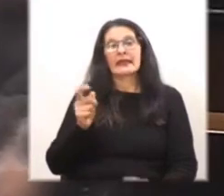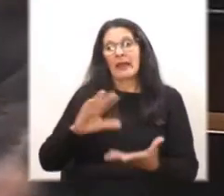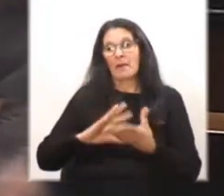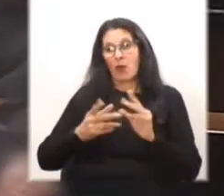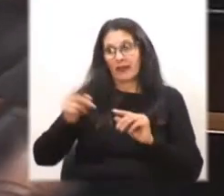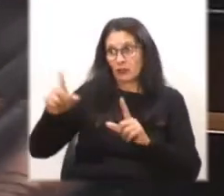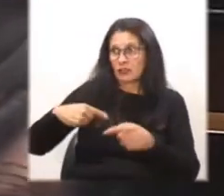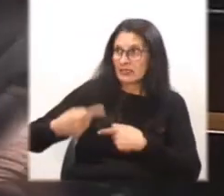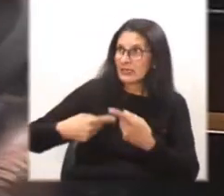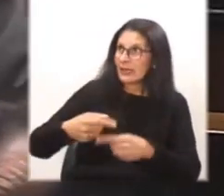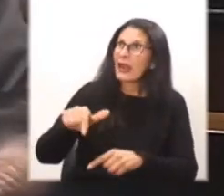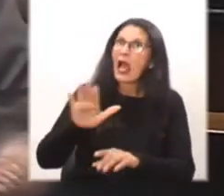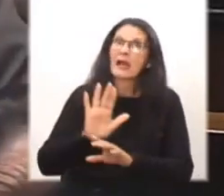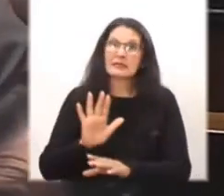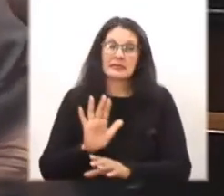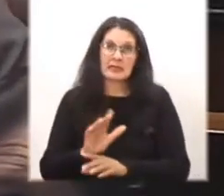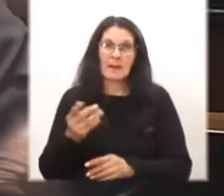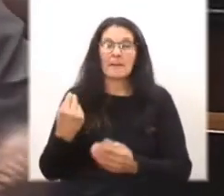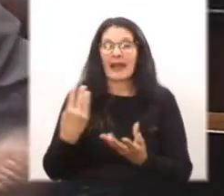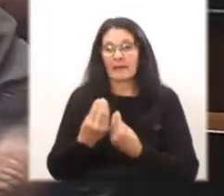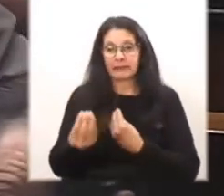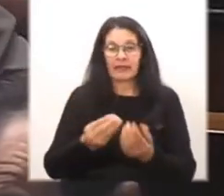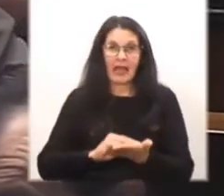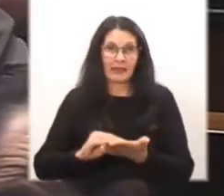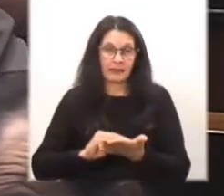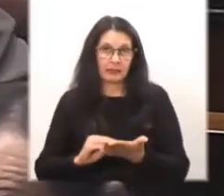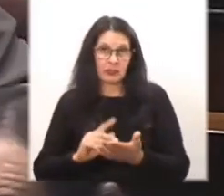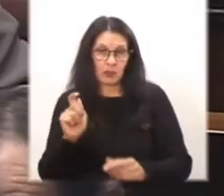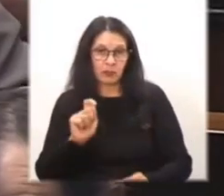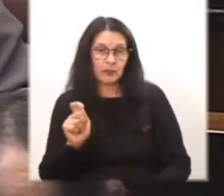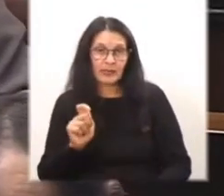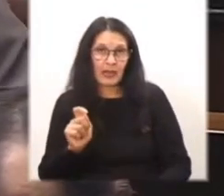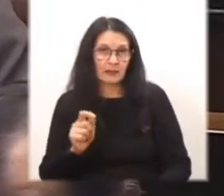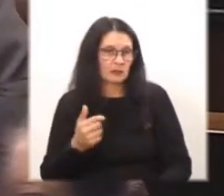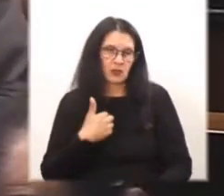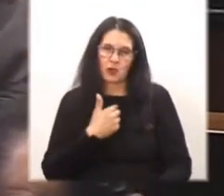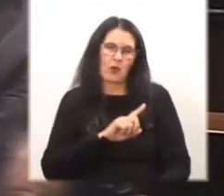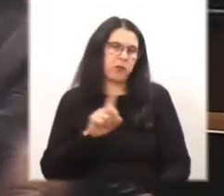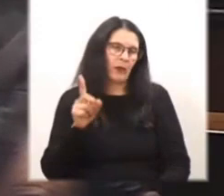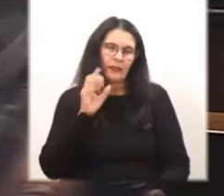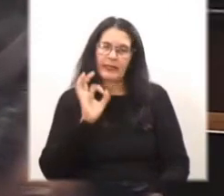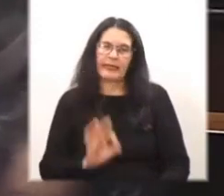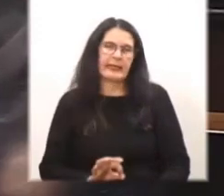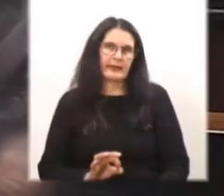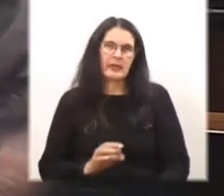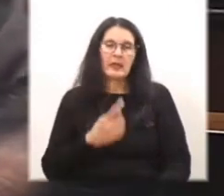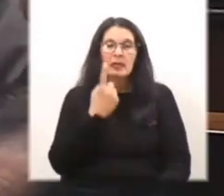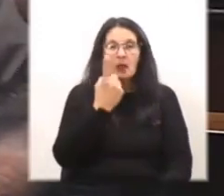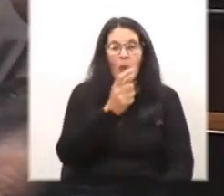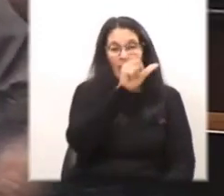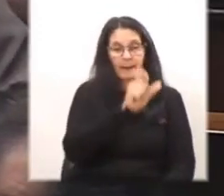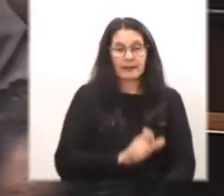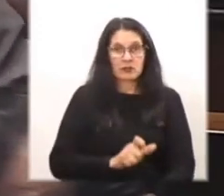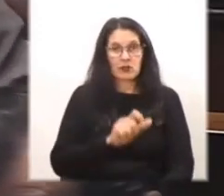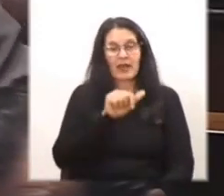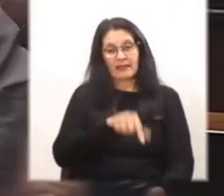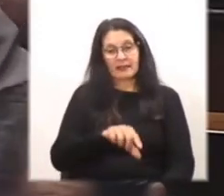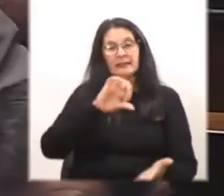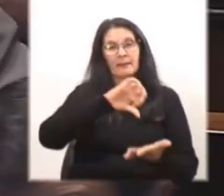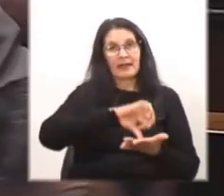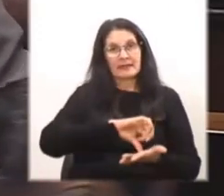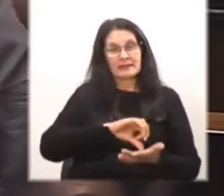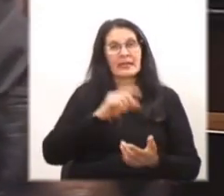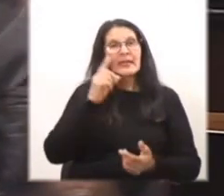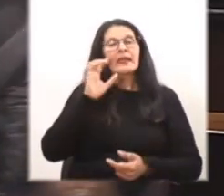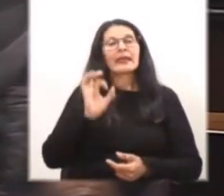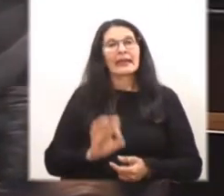seguir para ingresar a la administración pública. Yo no puedo creer que un ciudadano de este país crea que